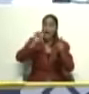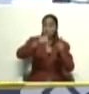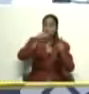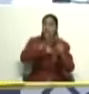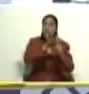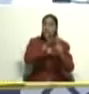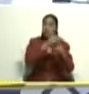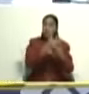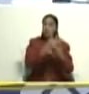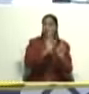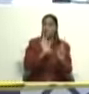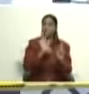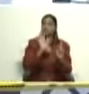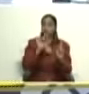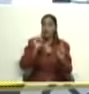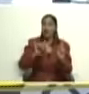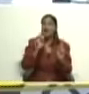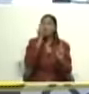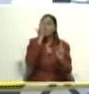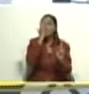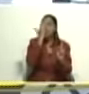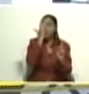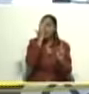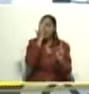en febrero